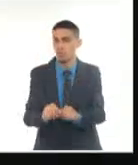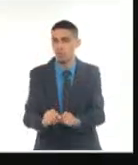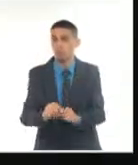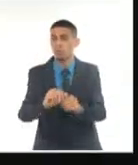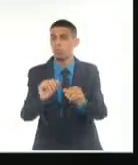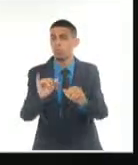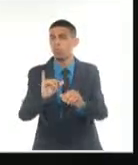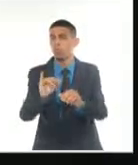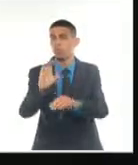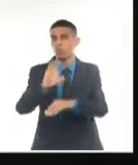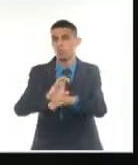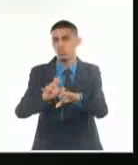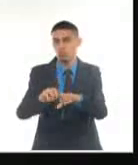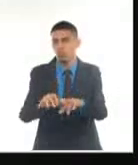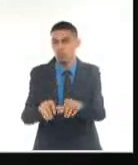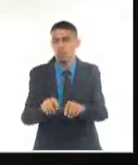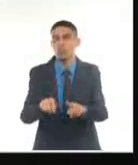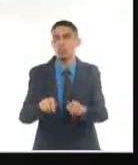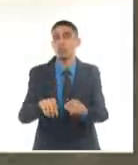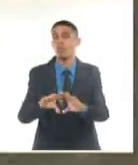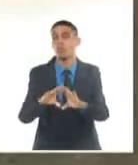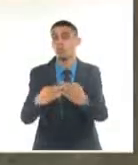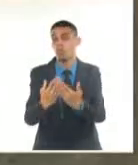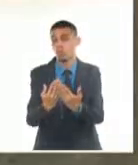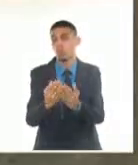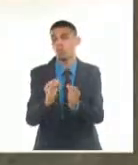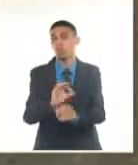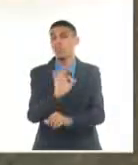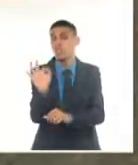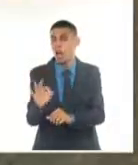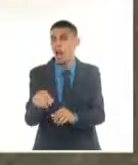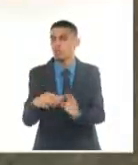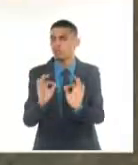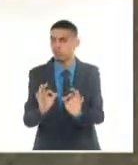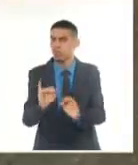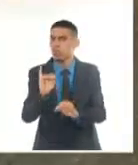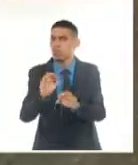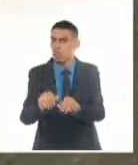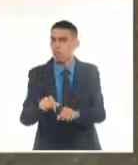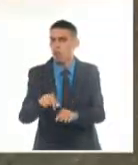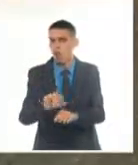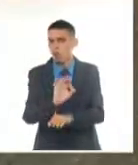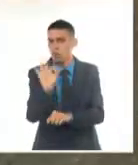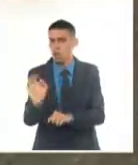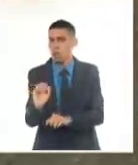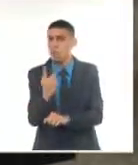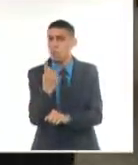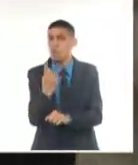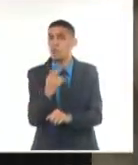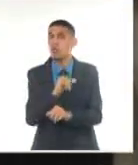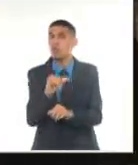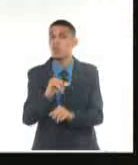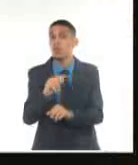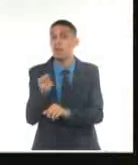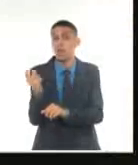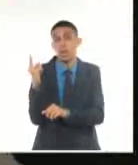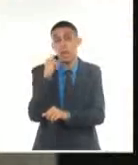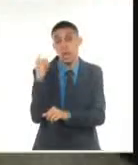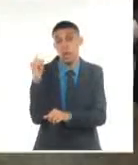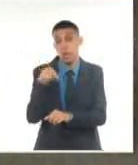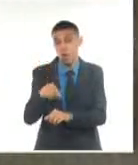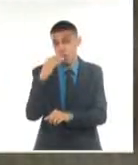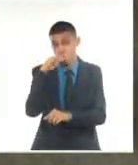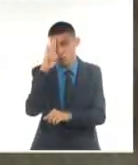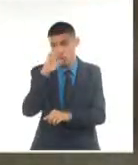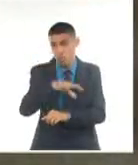Electrónica por celebrarse hoy su día en coincidencia con la fecha de la primera transmisión oficial de Radio Rebelde en la